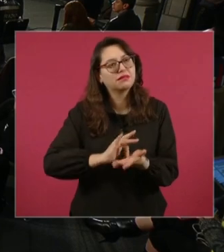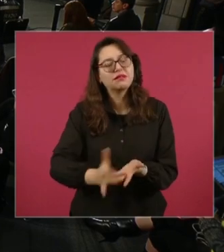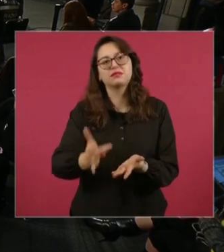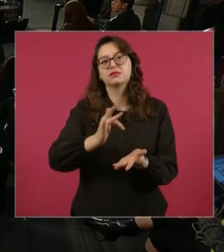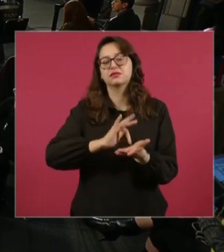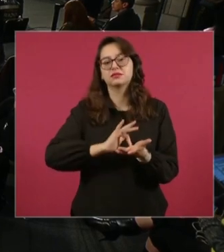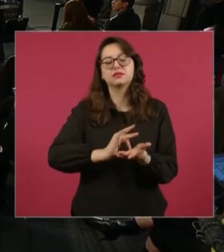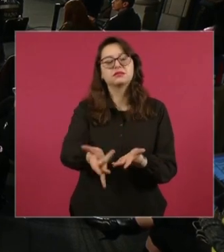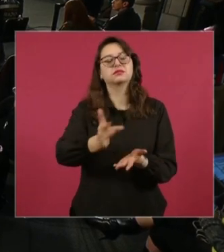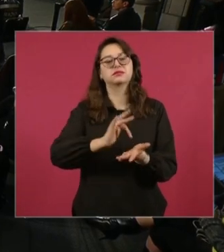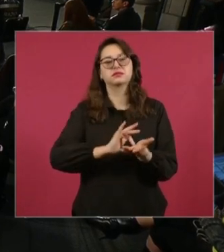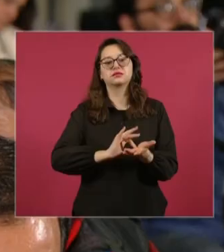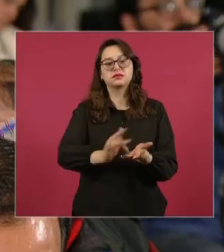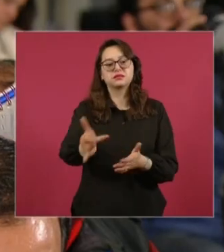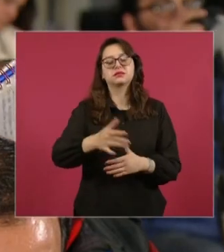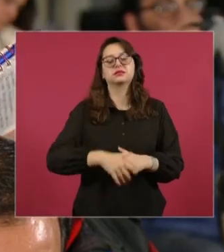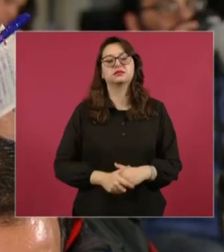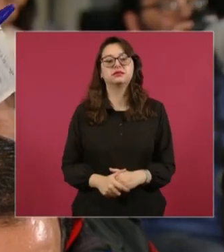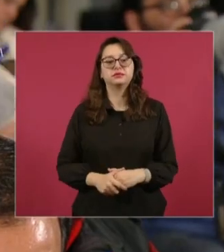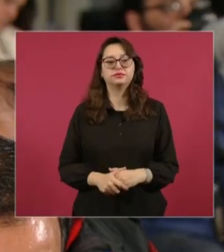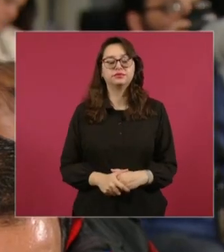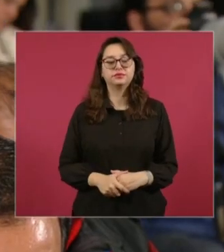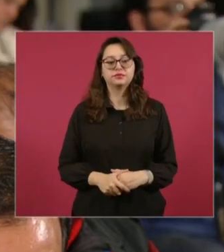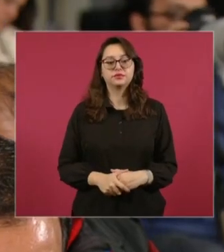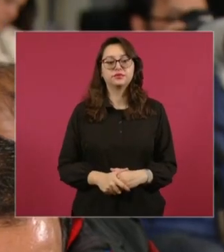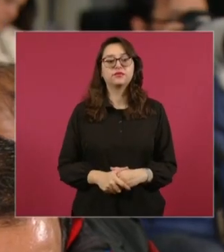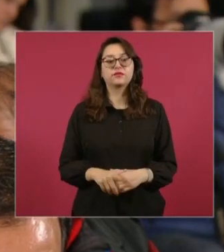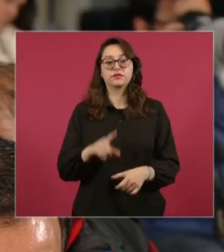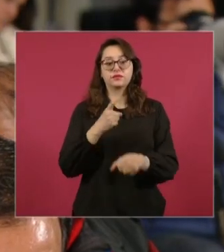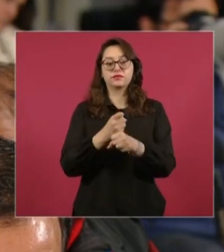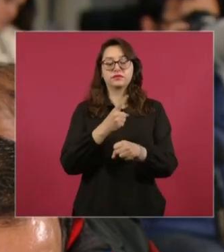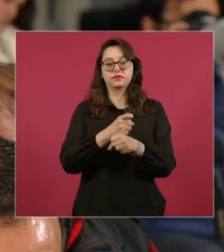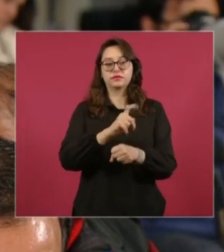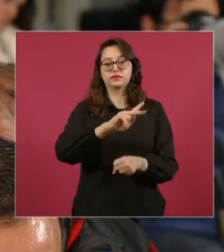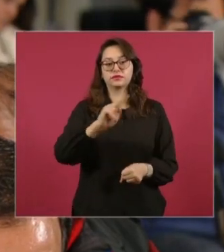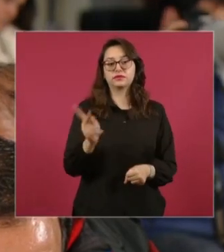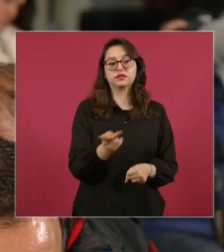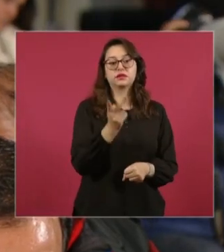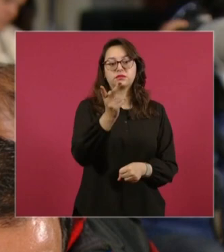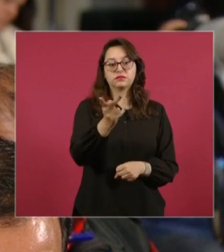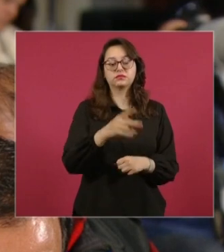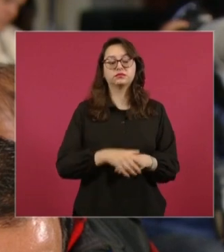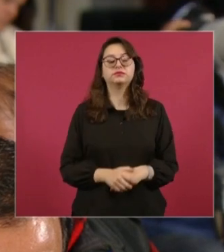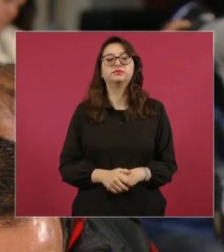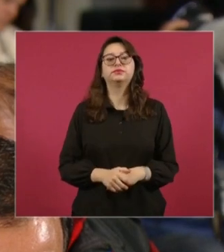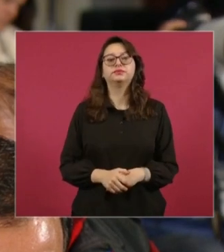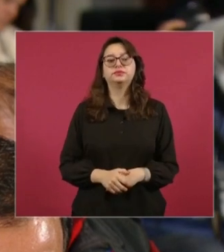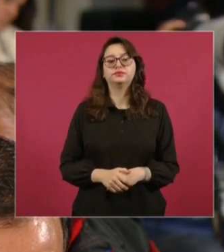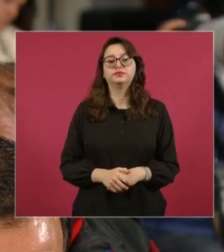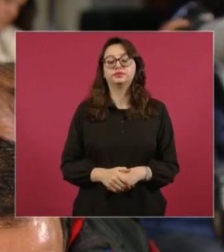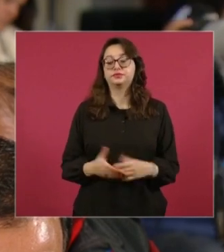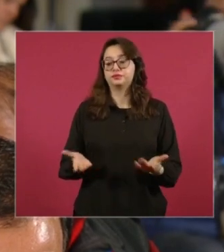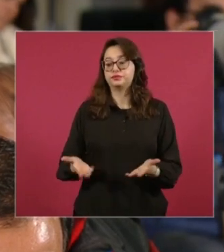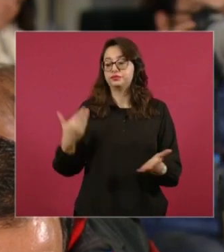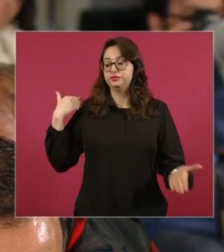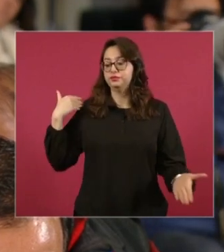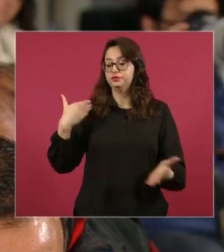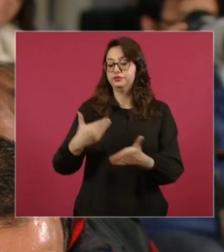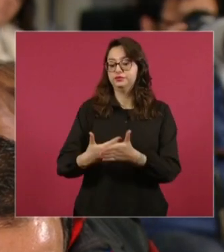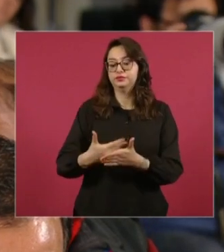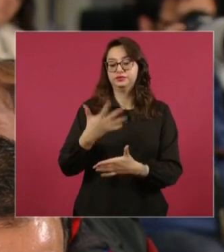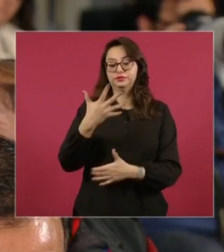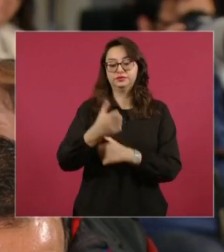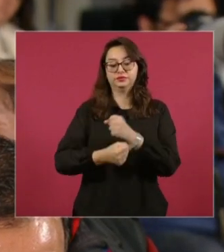pregunta, sabemos que en su actual administración le ha apostado, hoy sabemos que Tamaulipas es un